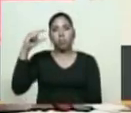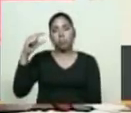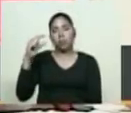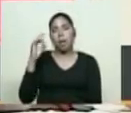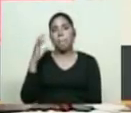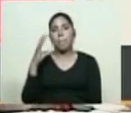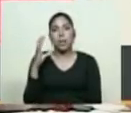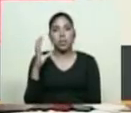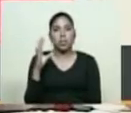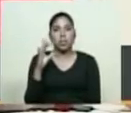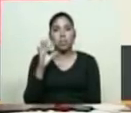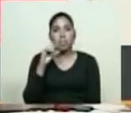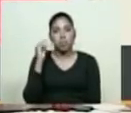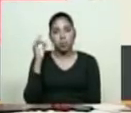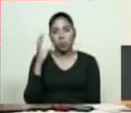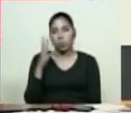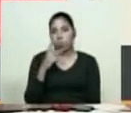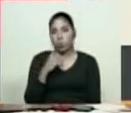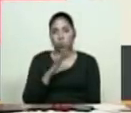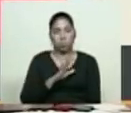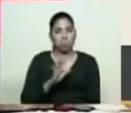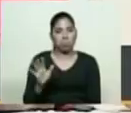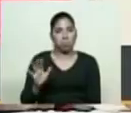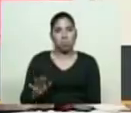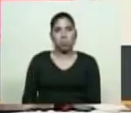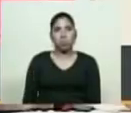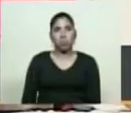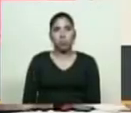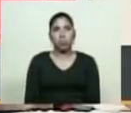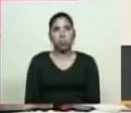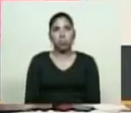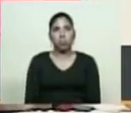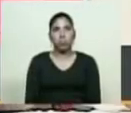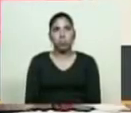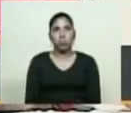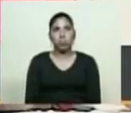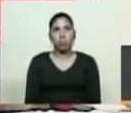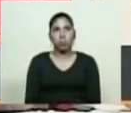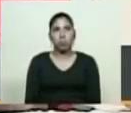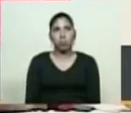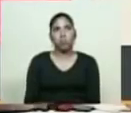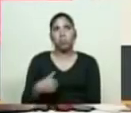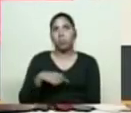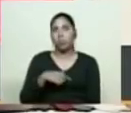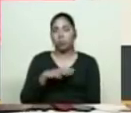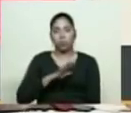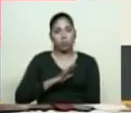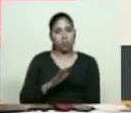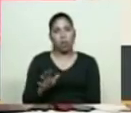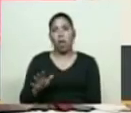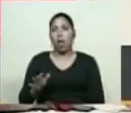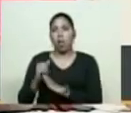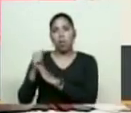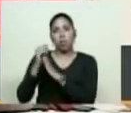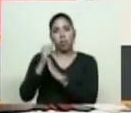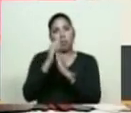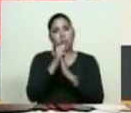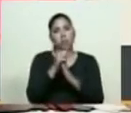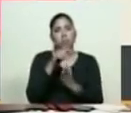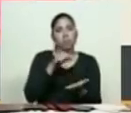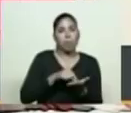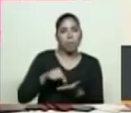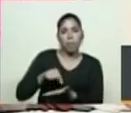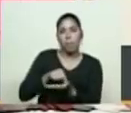sumar, y nosotros vamos a tener a nuestro jefe de VCH, jefe de patrulla, tengan la seguridad en estos centros puntos